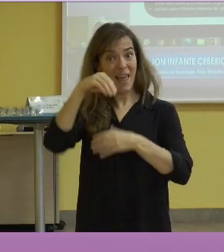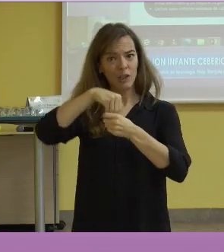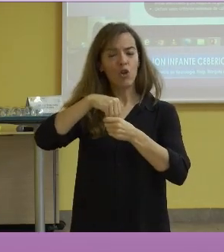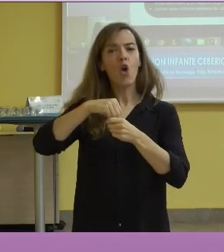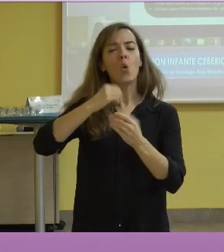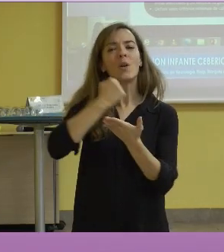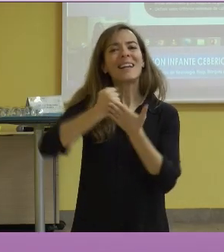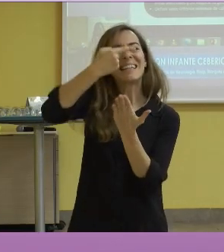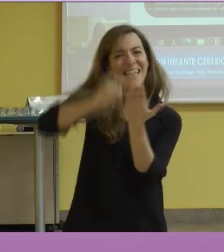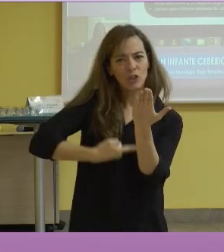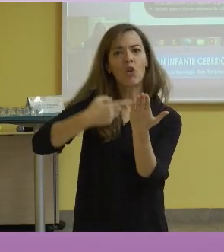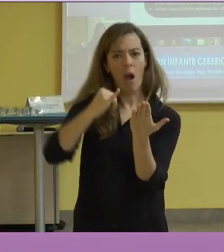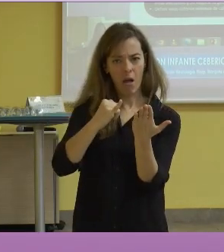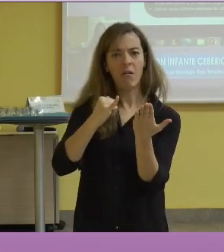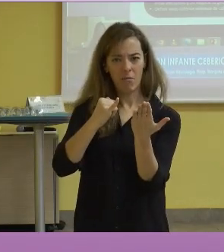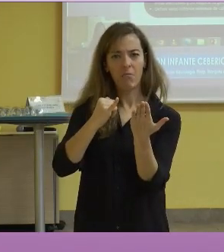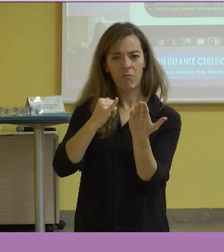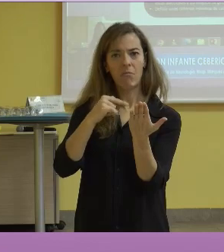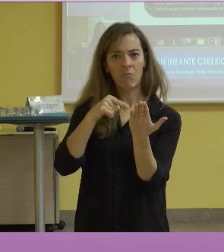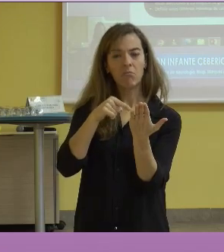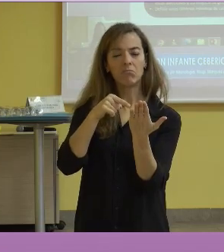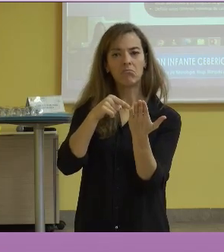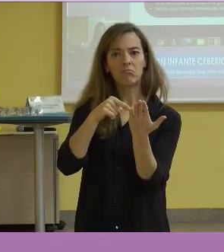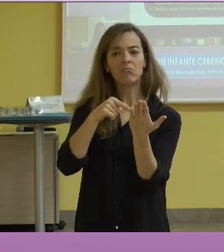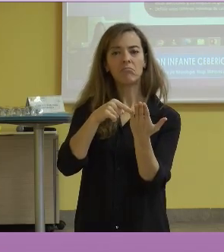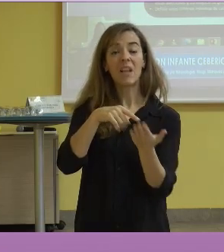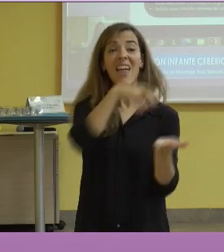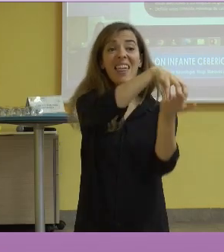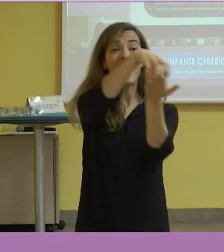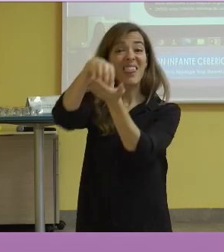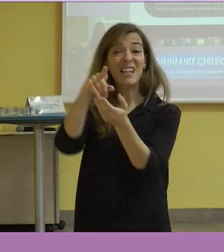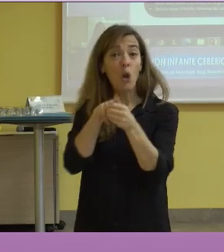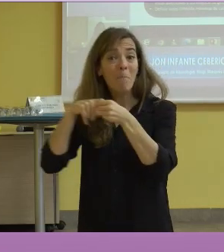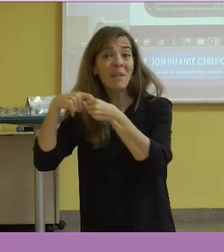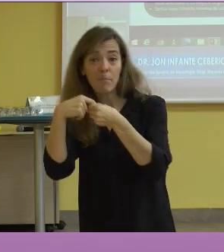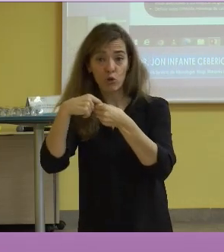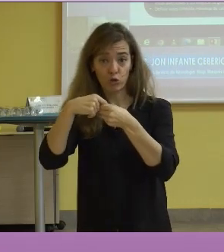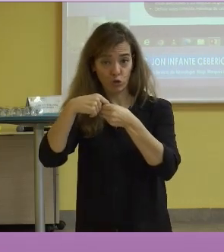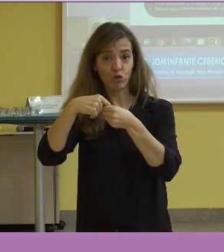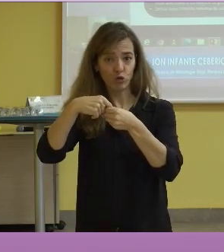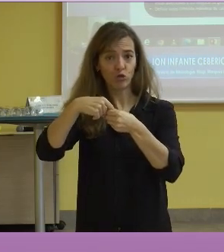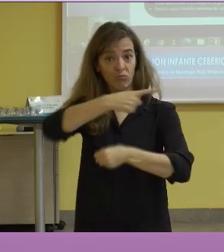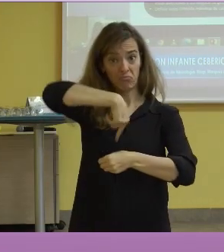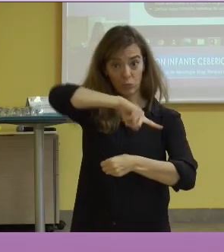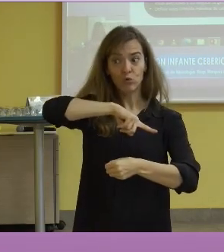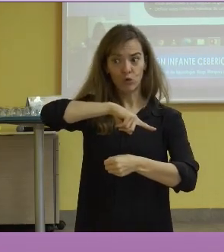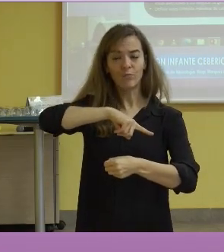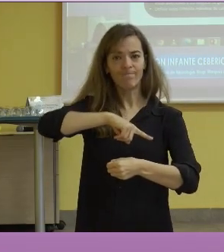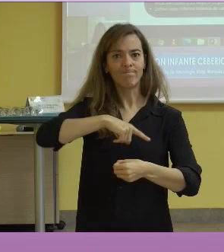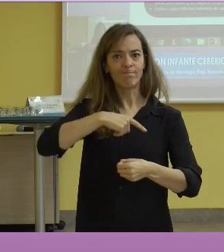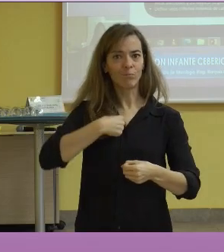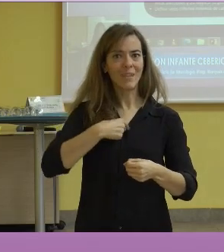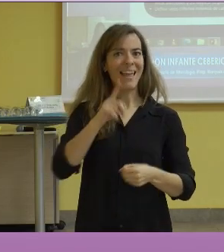registro en los cuales pues, los centros miembros, bueno, pues tenemos que registrar la actividad,